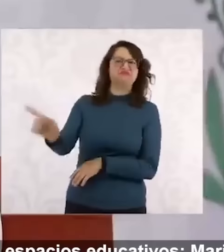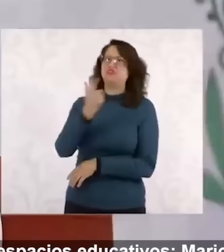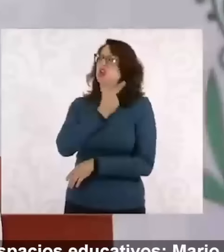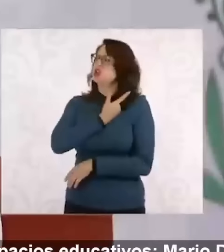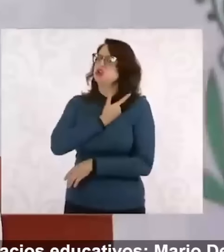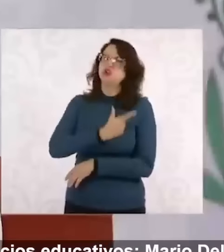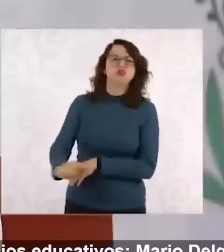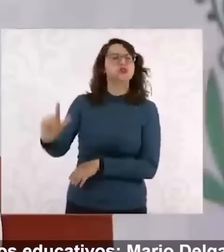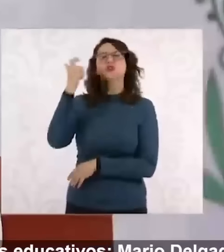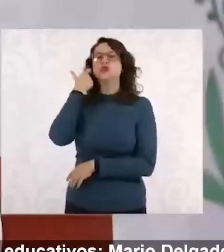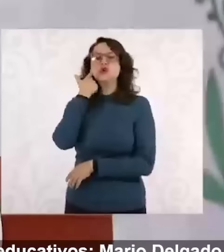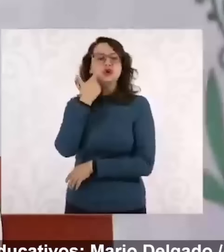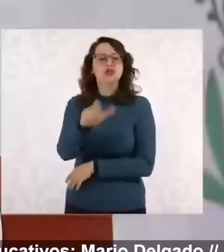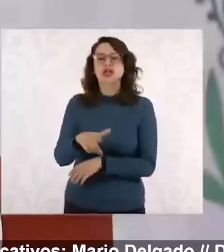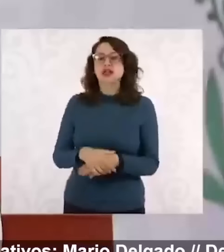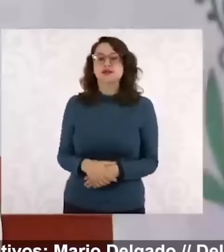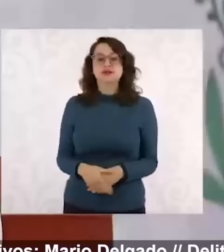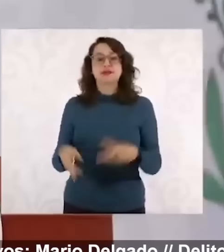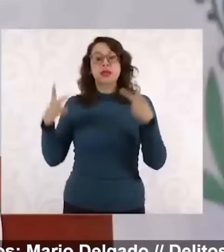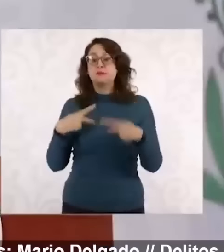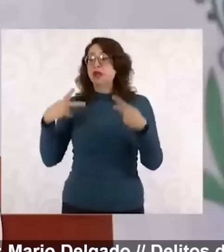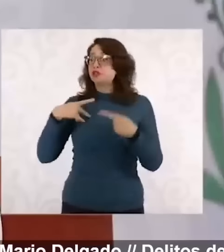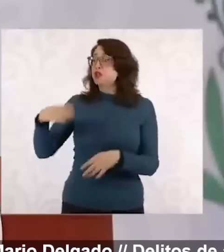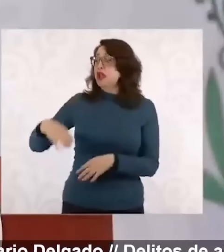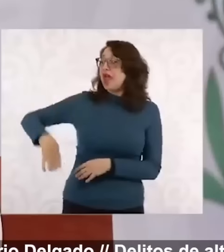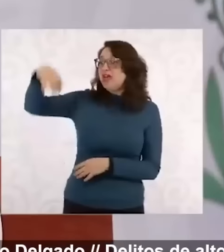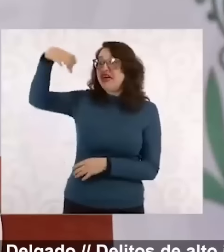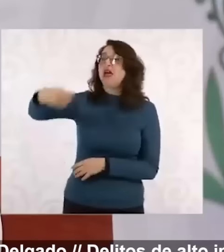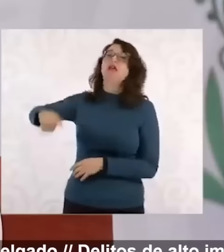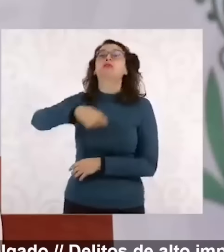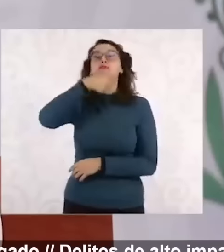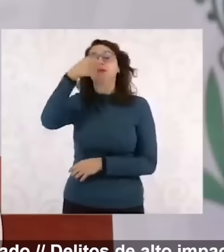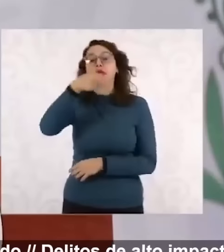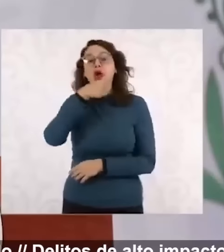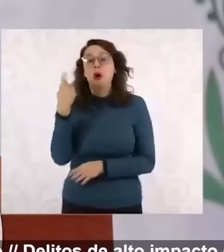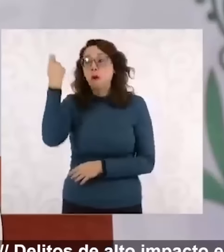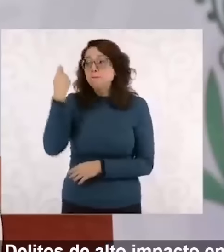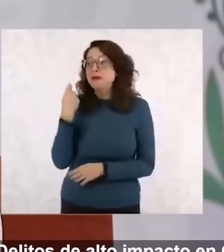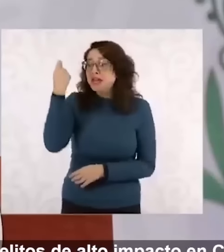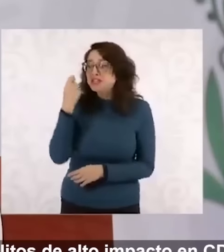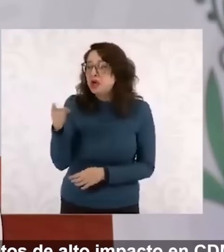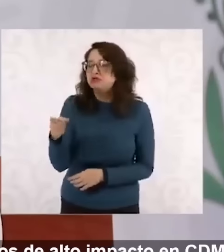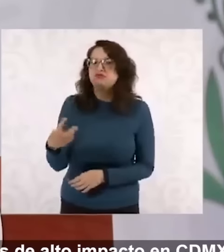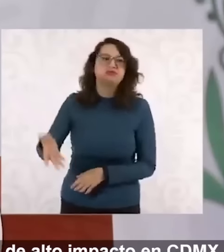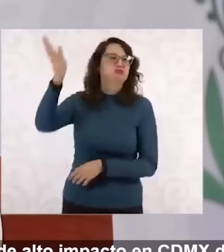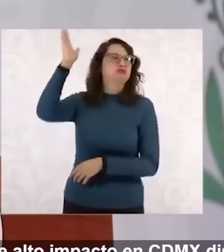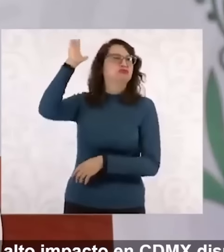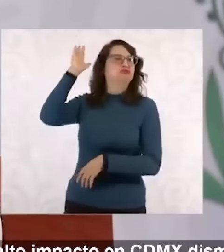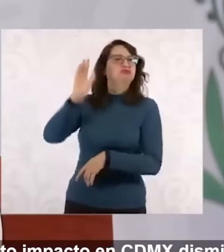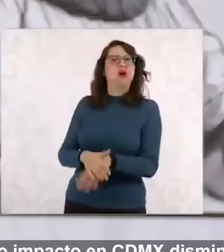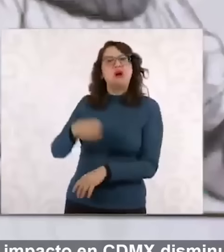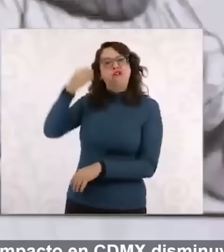Ellos piensan que el adulto mayor que recibe una pensión es un flojo.